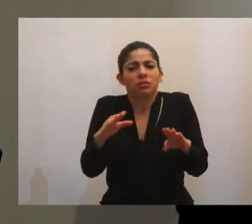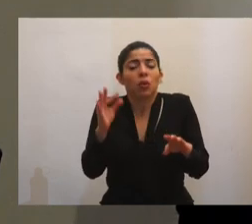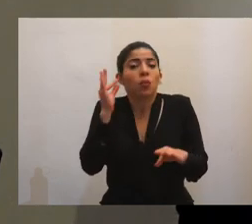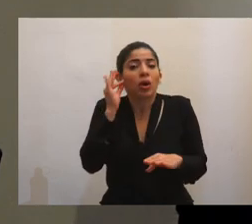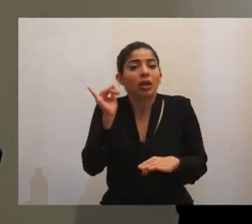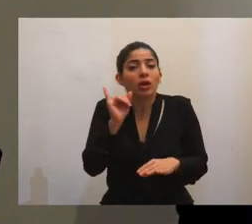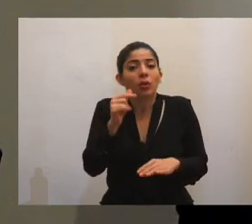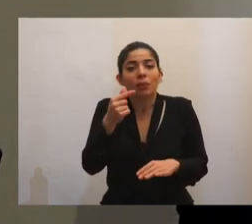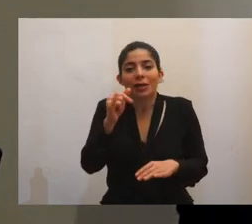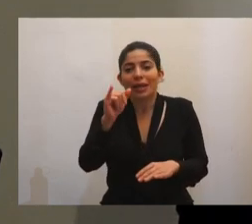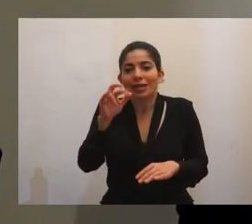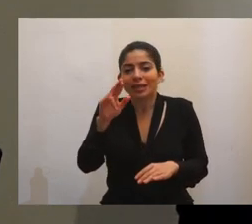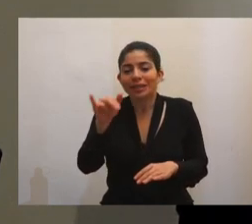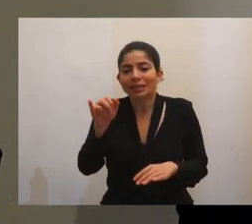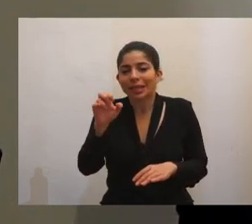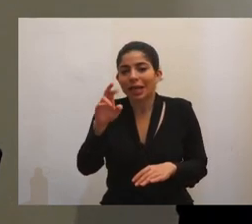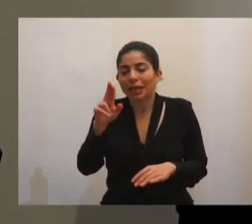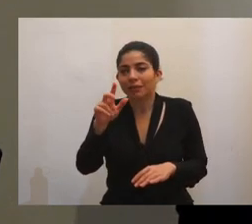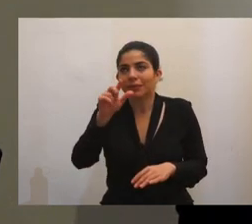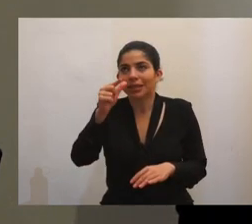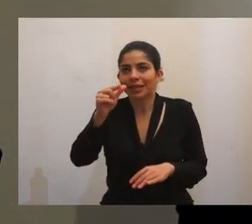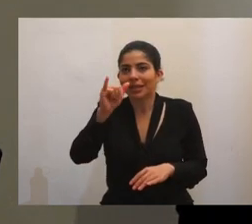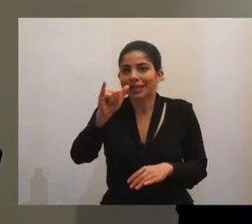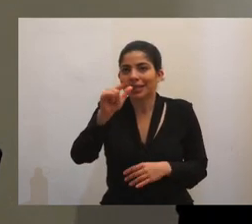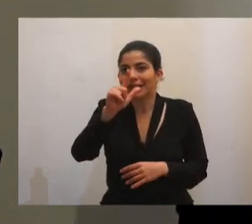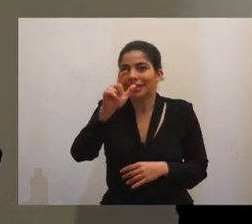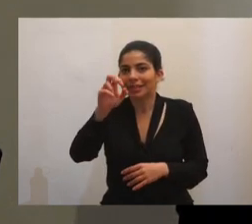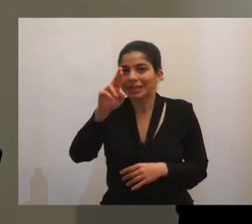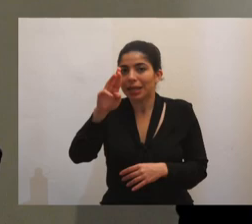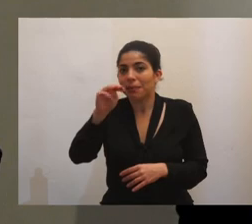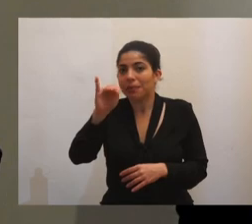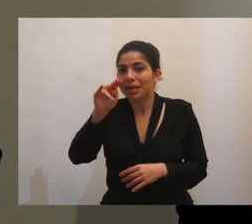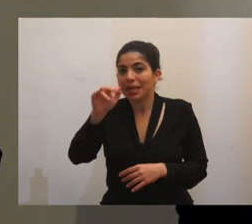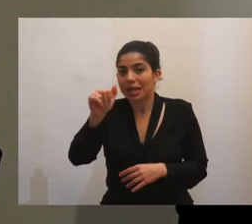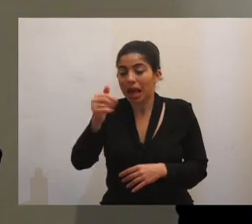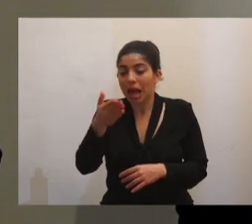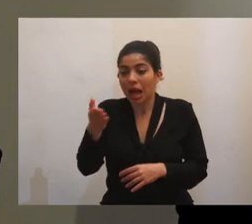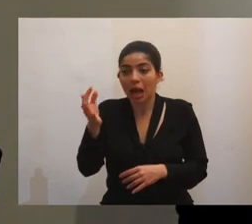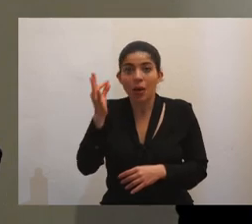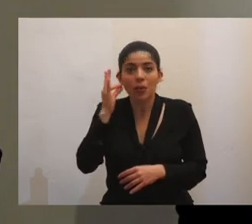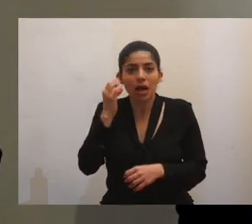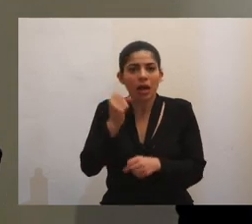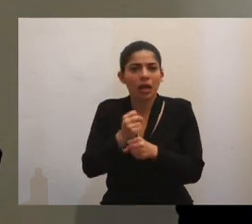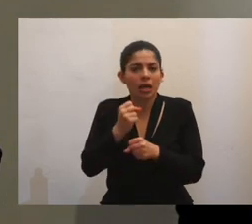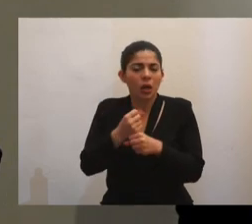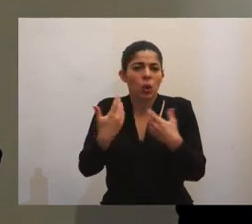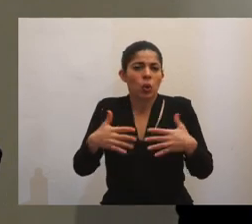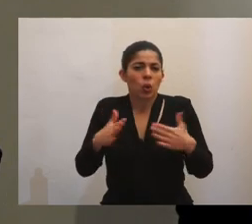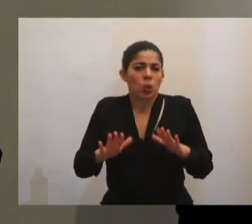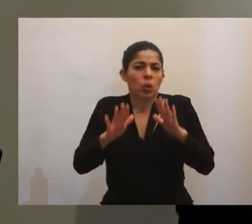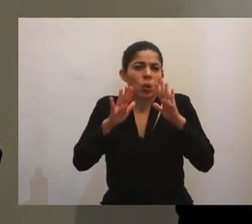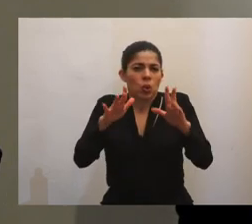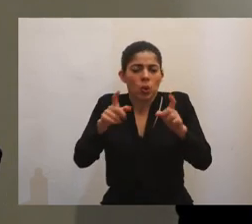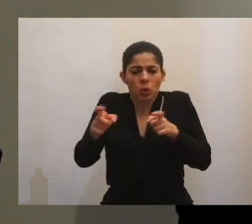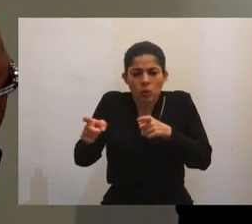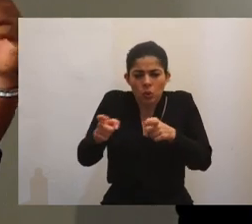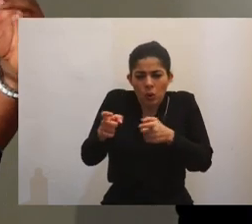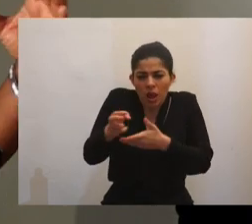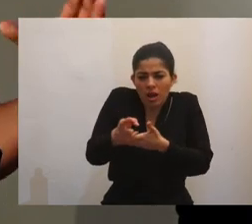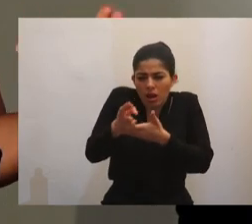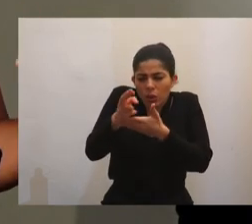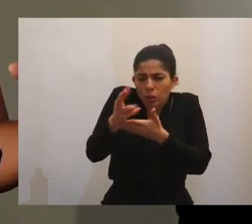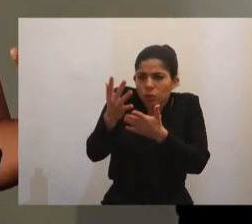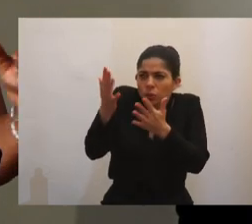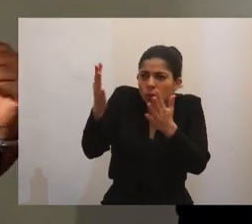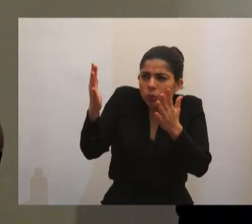doña Guillermina, que están haciendo un trabajo extraordinario, gestionando recursos